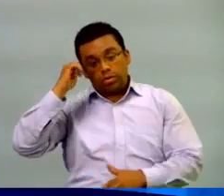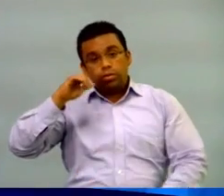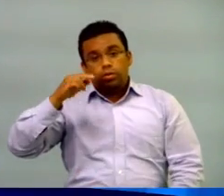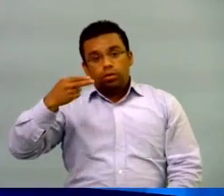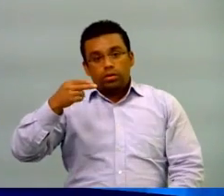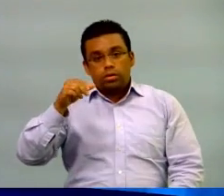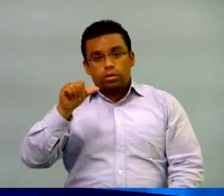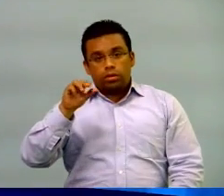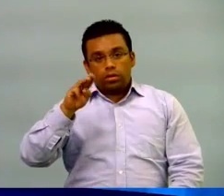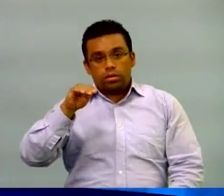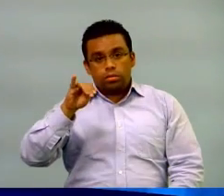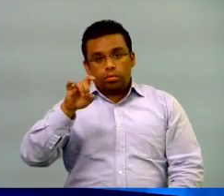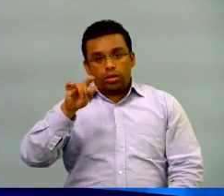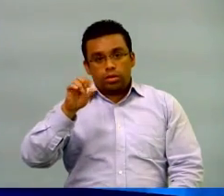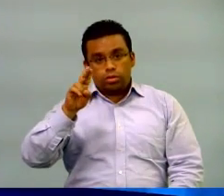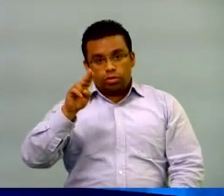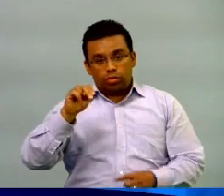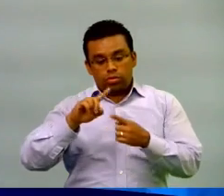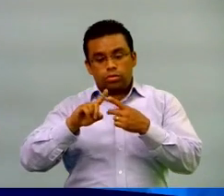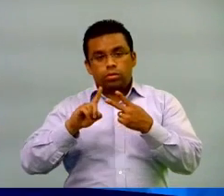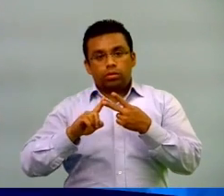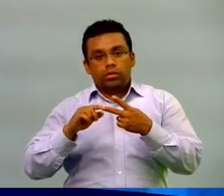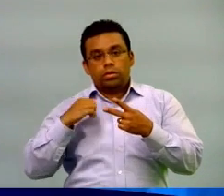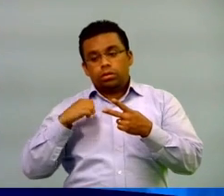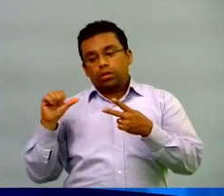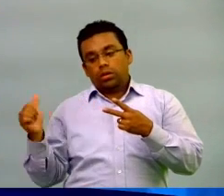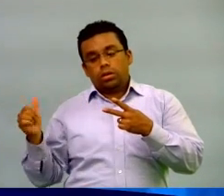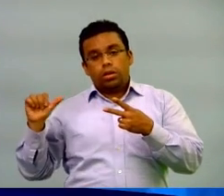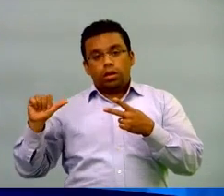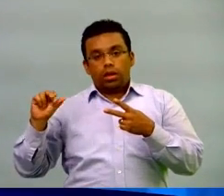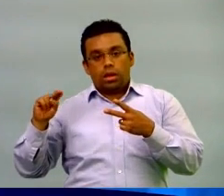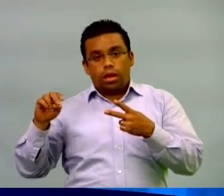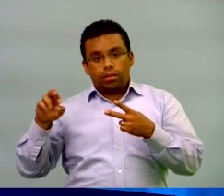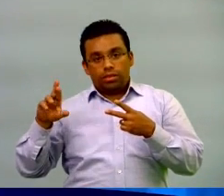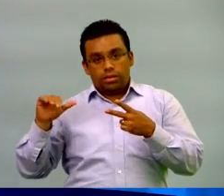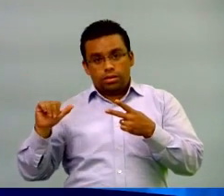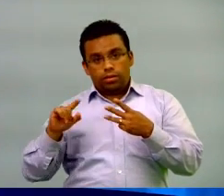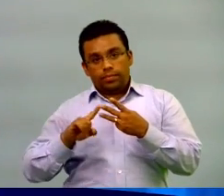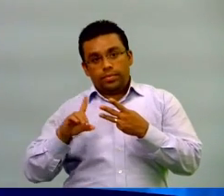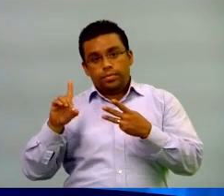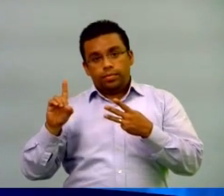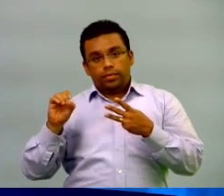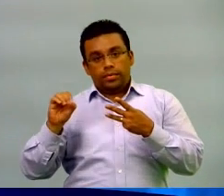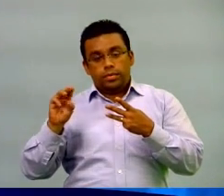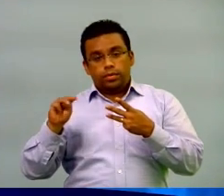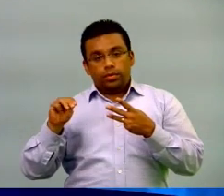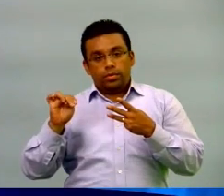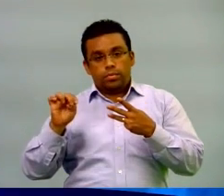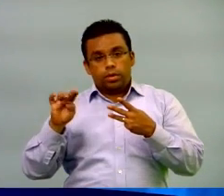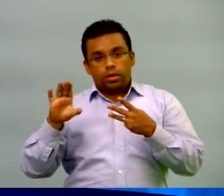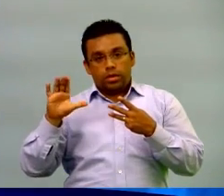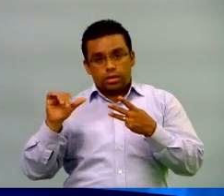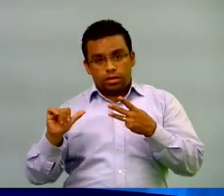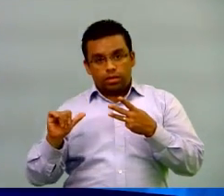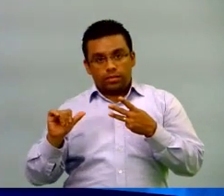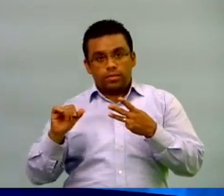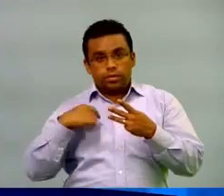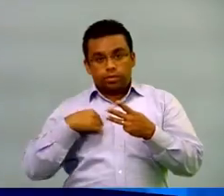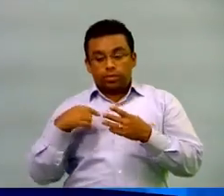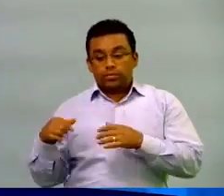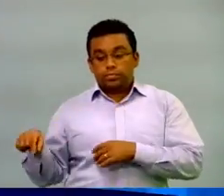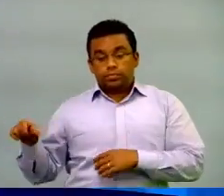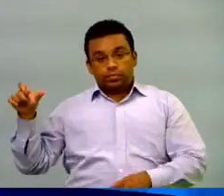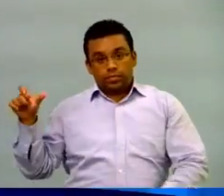Gualdrón y Doménica Parada. Pero será Andrés quien haga la presentación con mucha más profundidad de nuestros